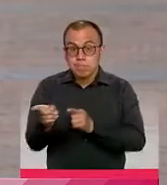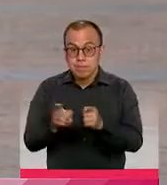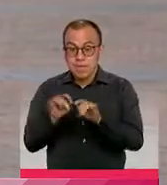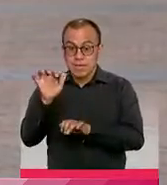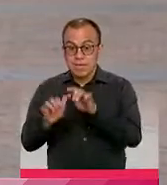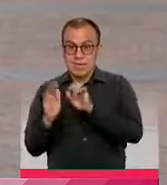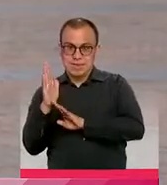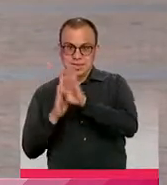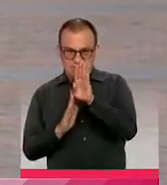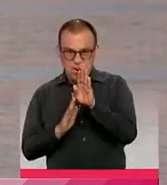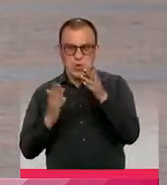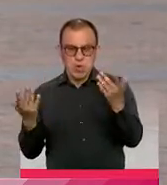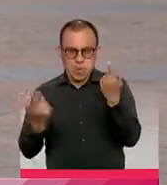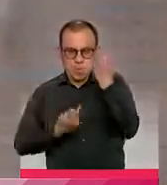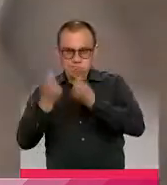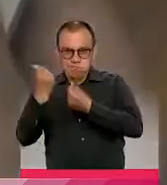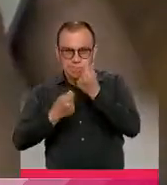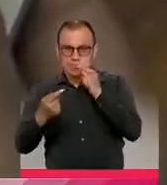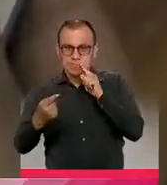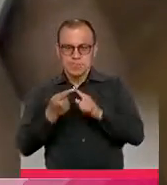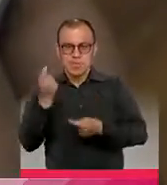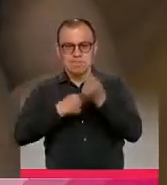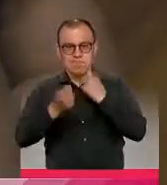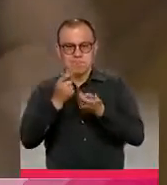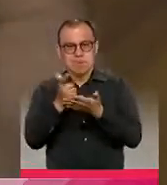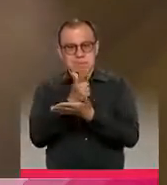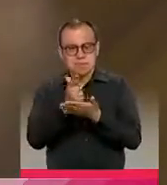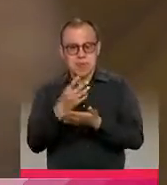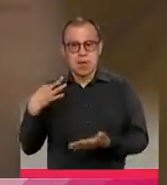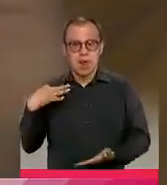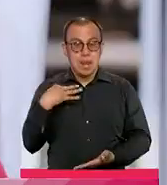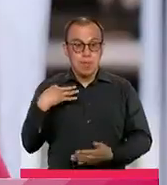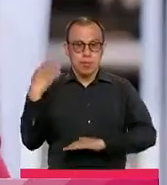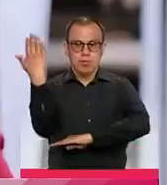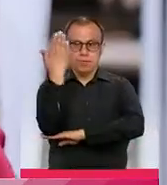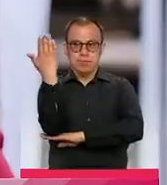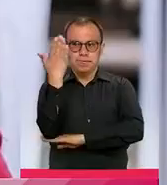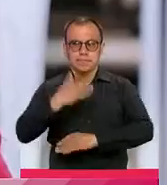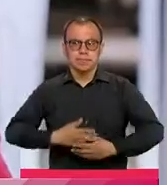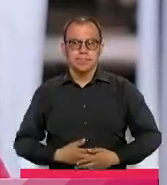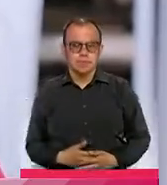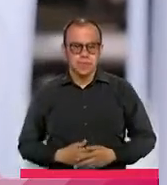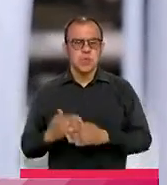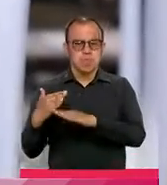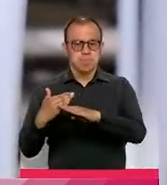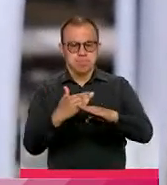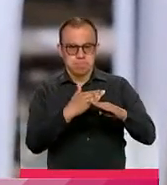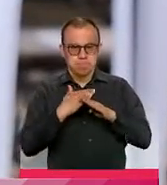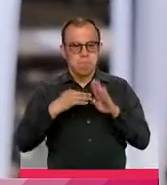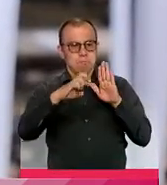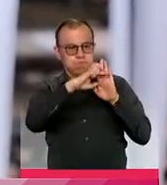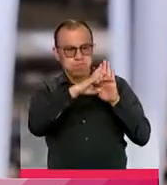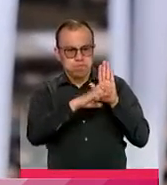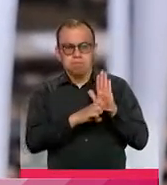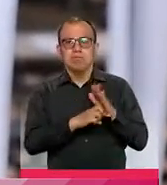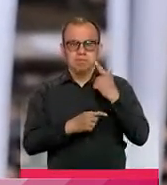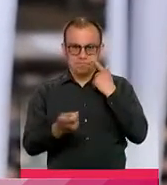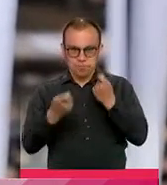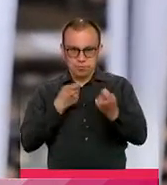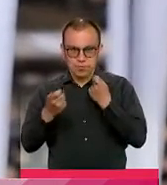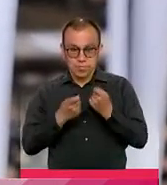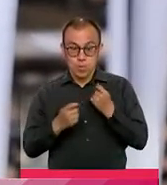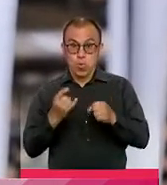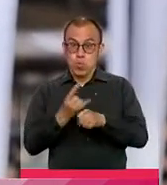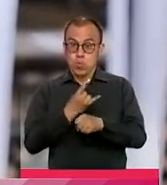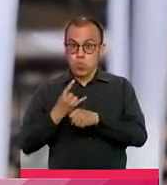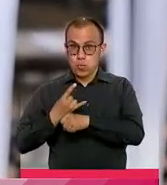de Desarrollo Económico busca dinamizar las ventas de las librerías, la moda y el cine. Tienen protocolos, tienen todo el manejo de